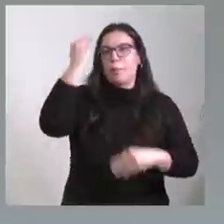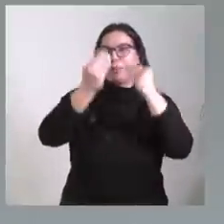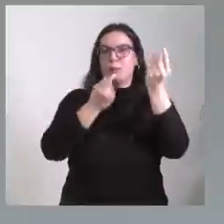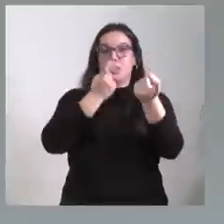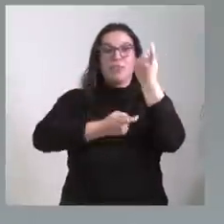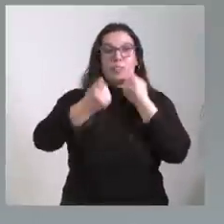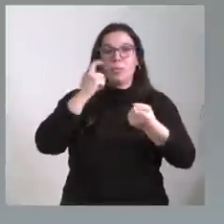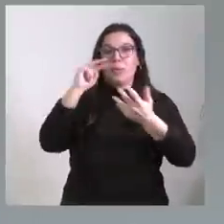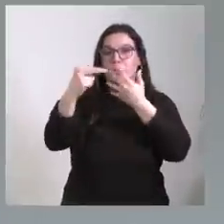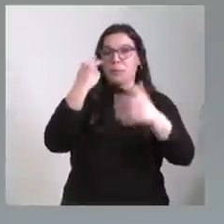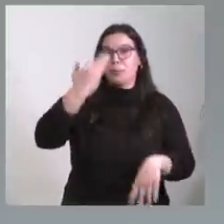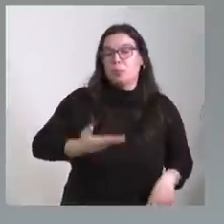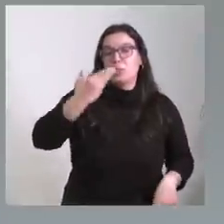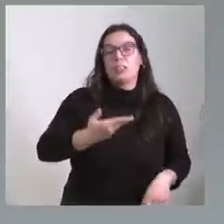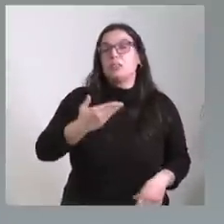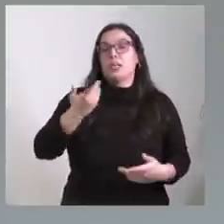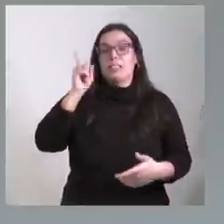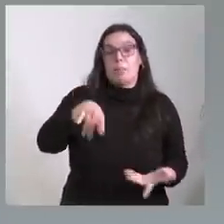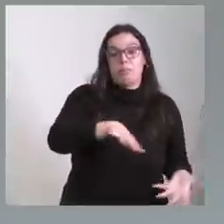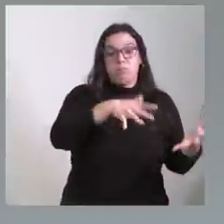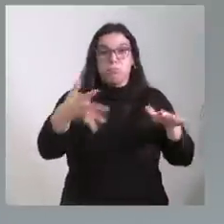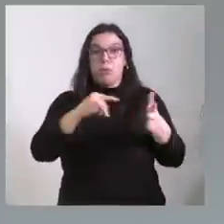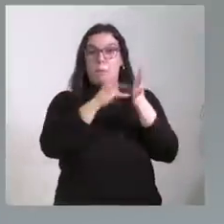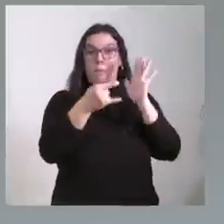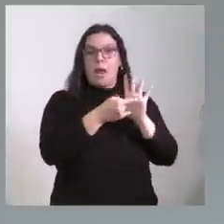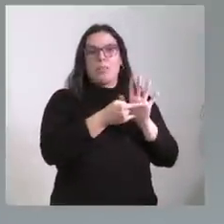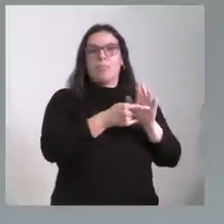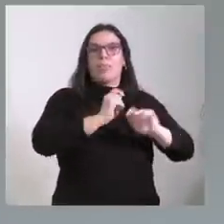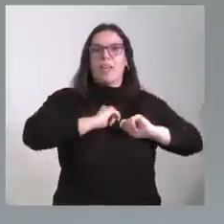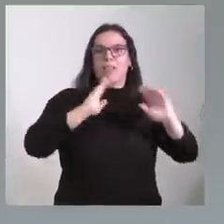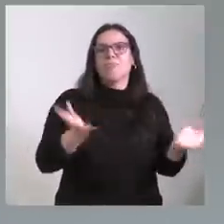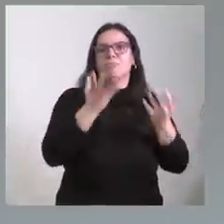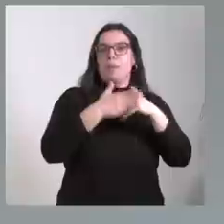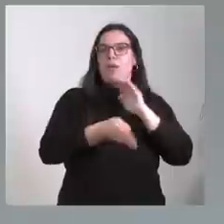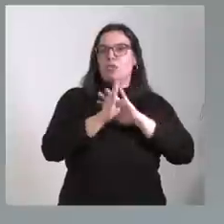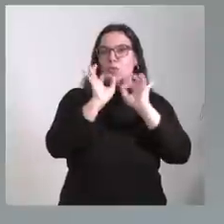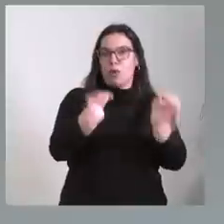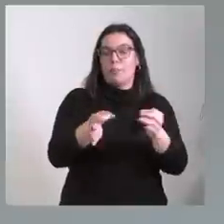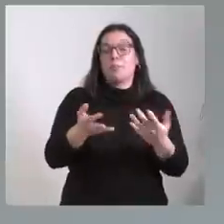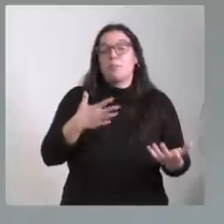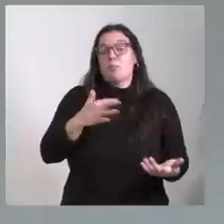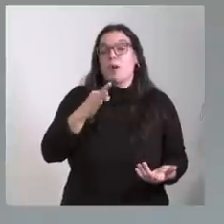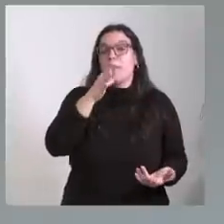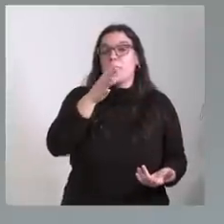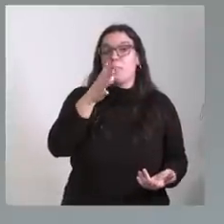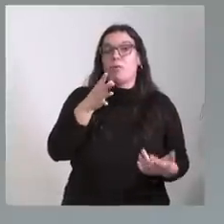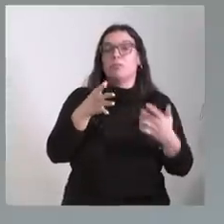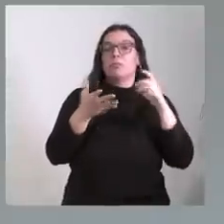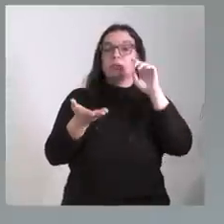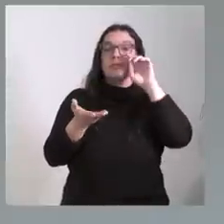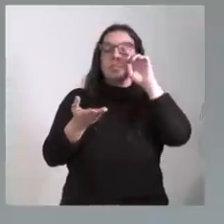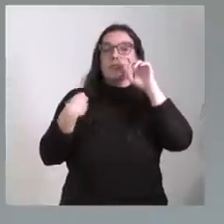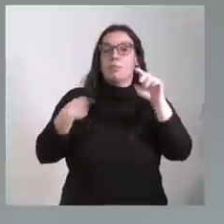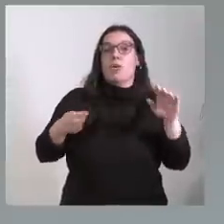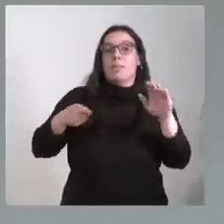en vuestro elemento y que también la ejecución del plan Soria nos anima a seguir en esta dirección quizá por este hecho se pone de manifiesto que